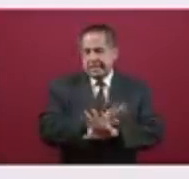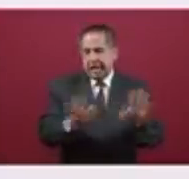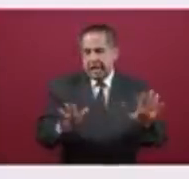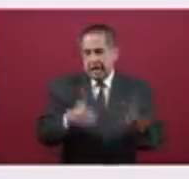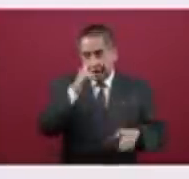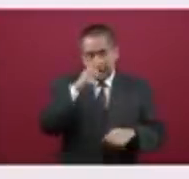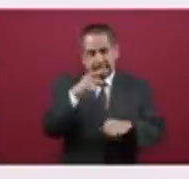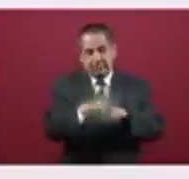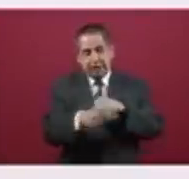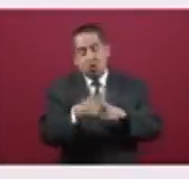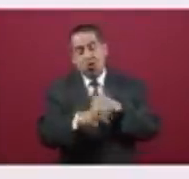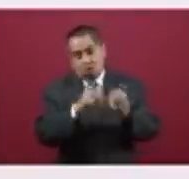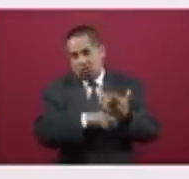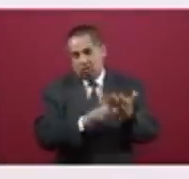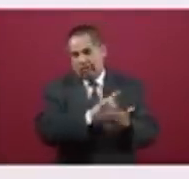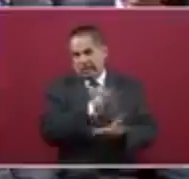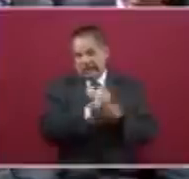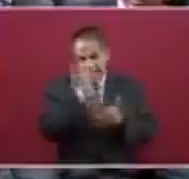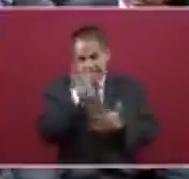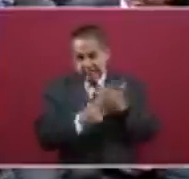peligroso delito